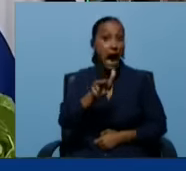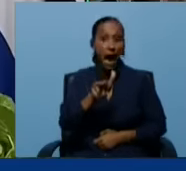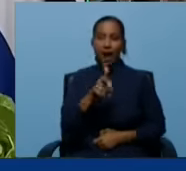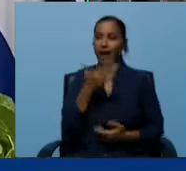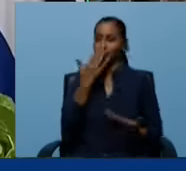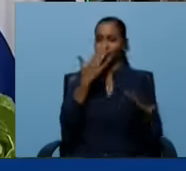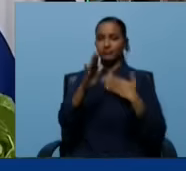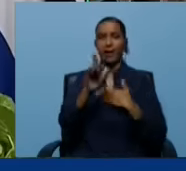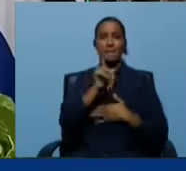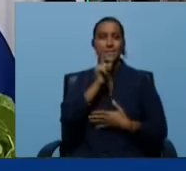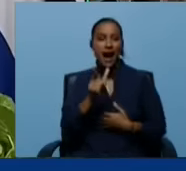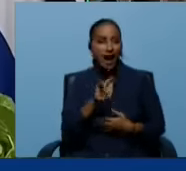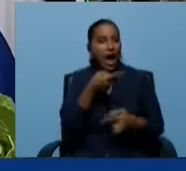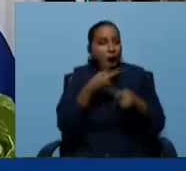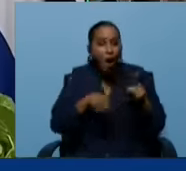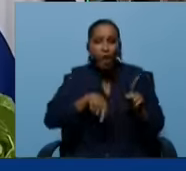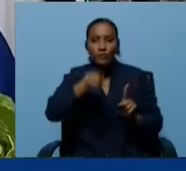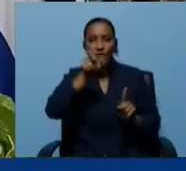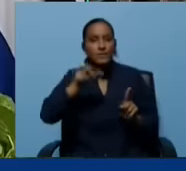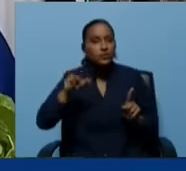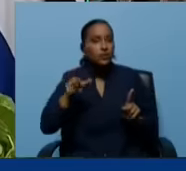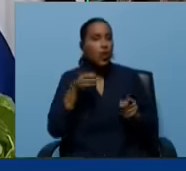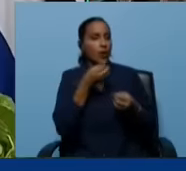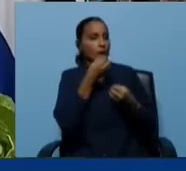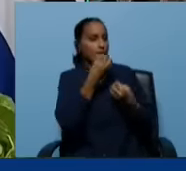Ya no digamos cuando,